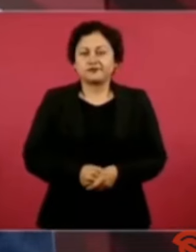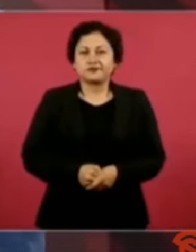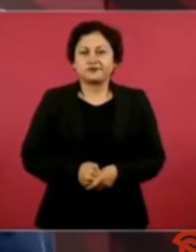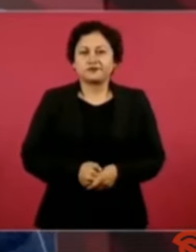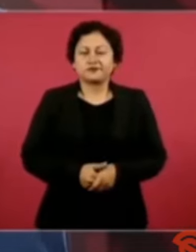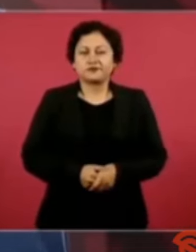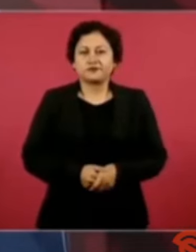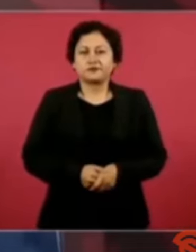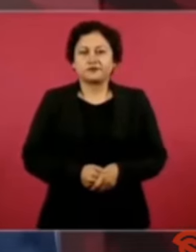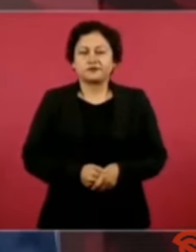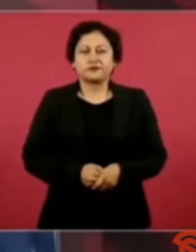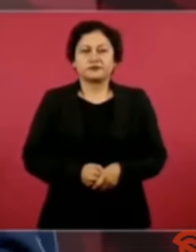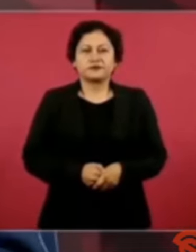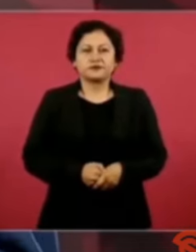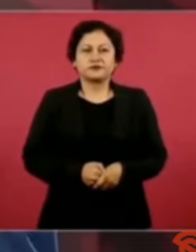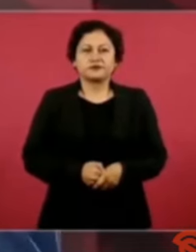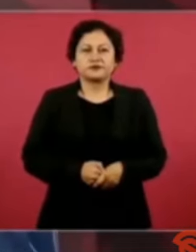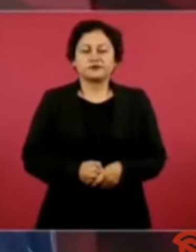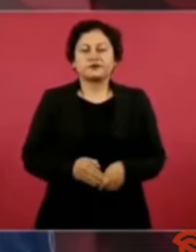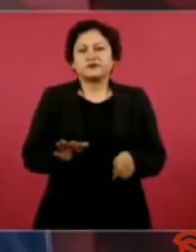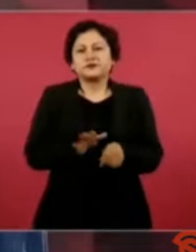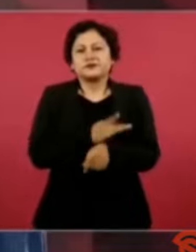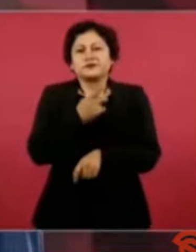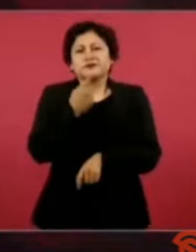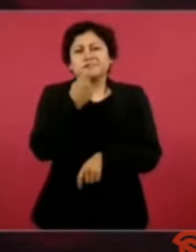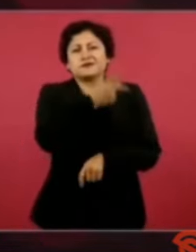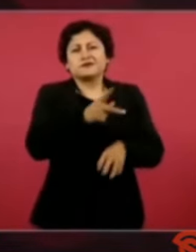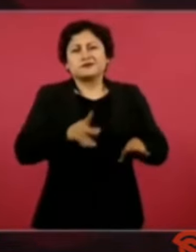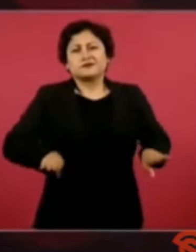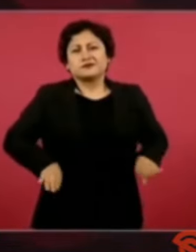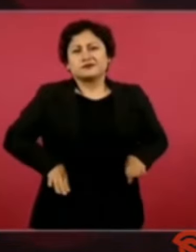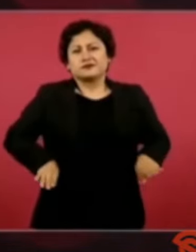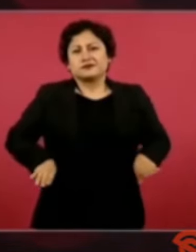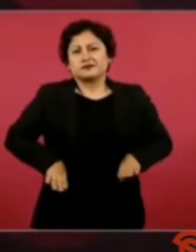Por esa prepotencia, ¿no?